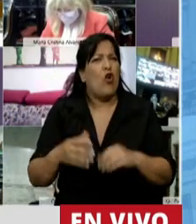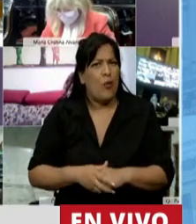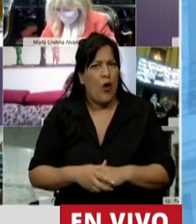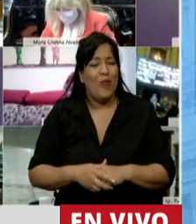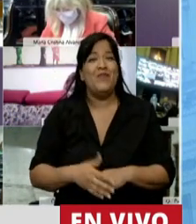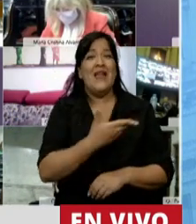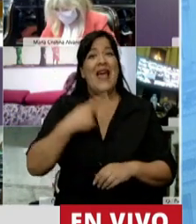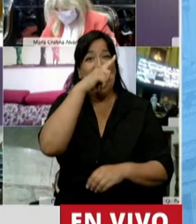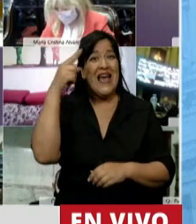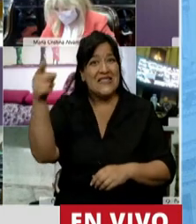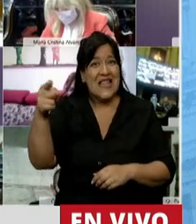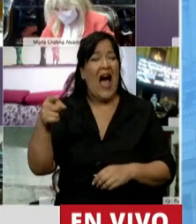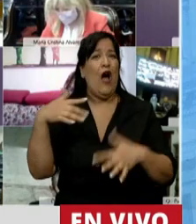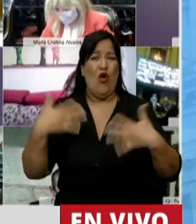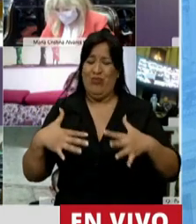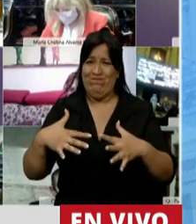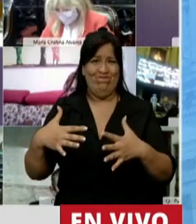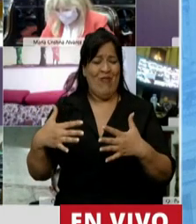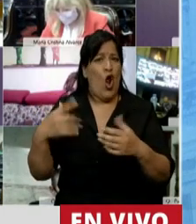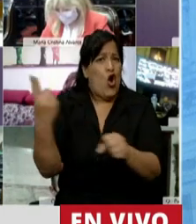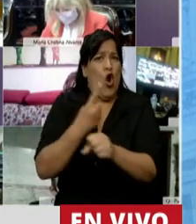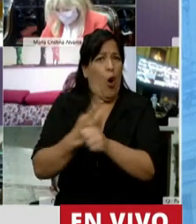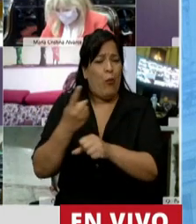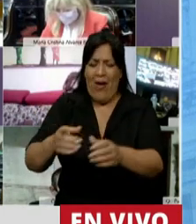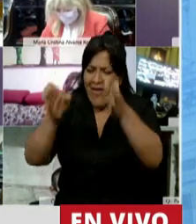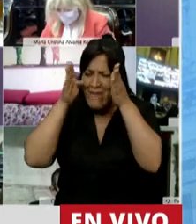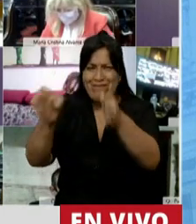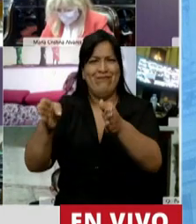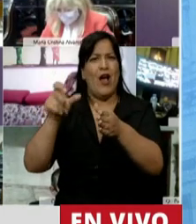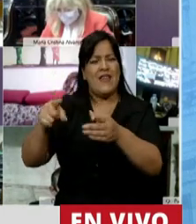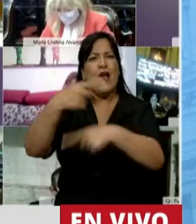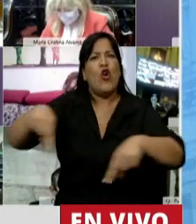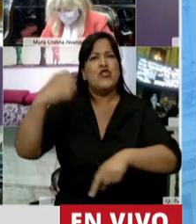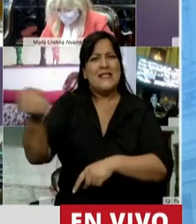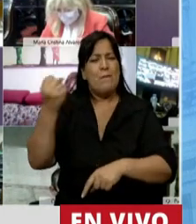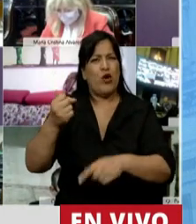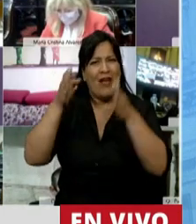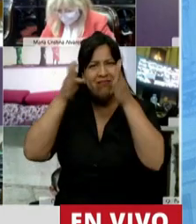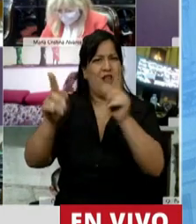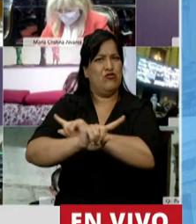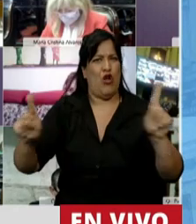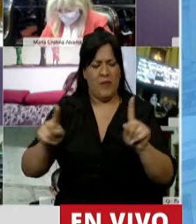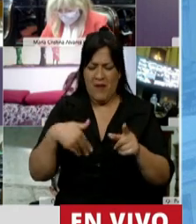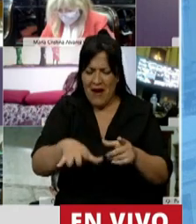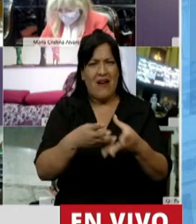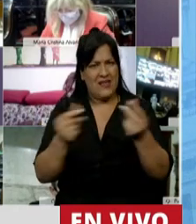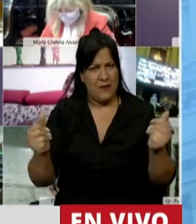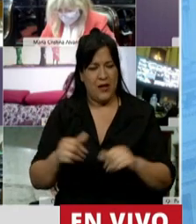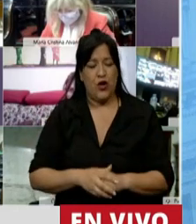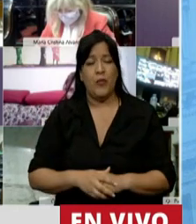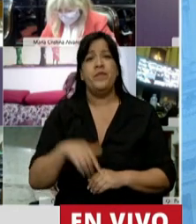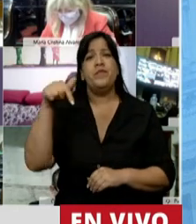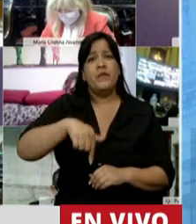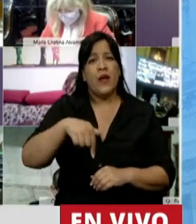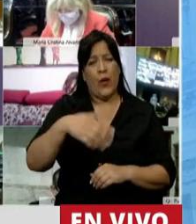un Estado cada vez más incapaz de ocuparse de las cosas importantes. Termino con esto. Esto